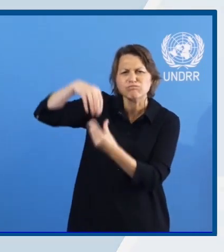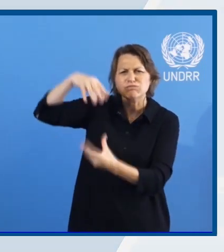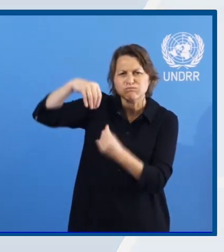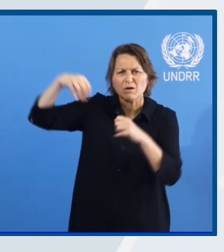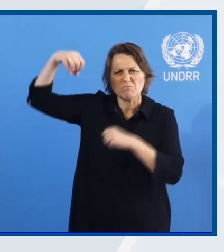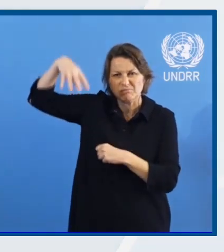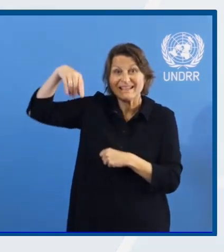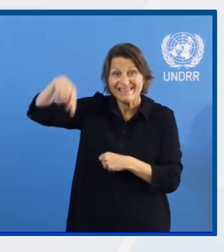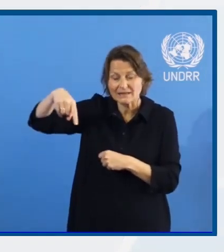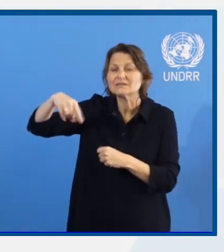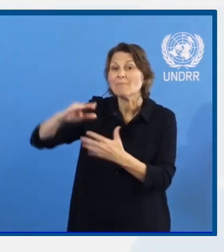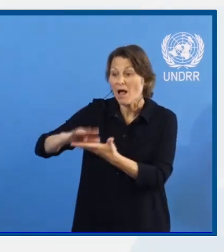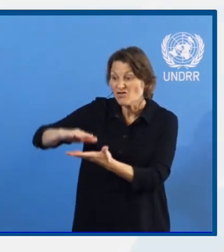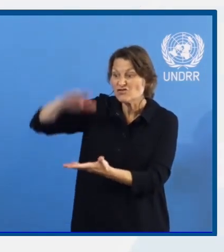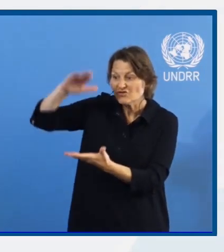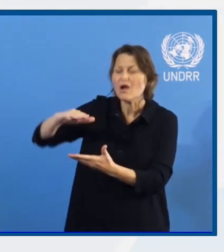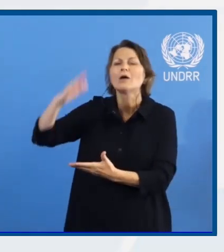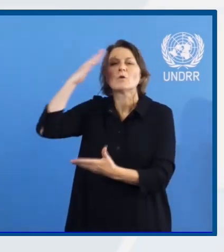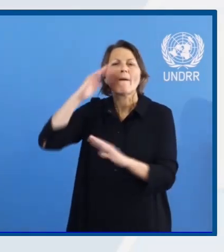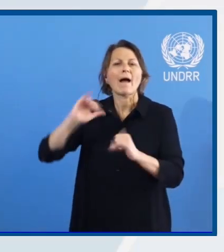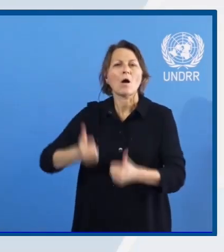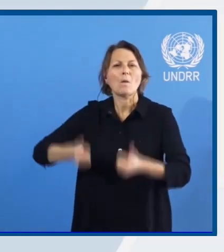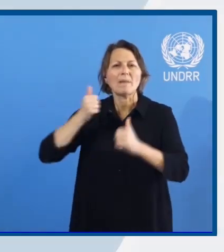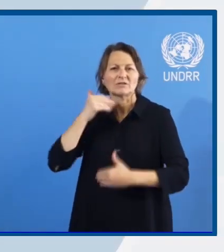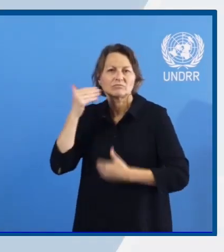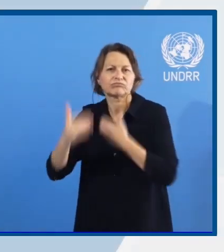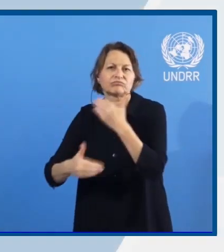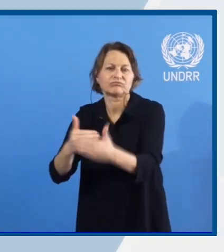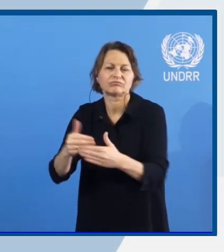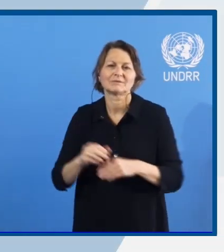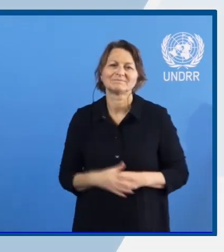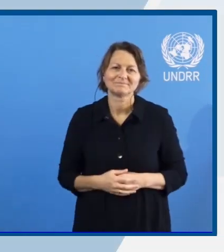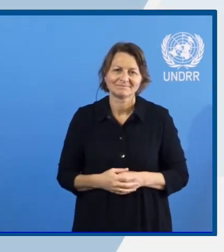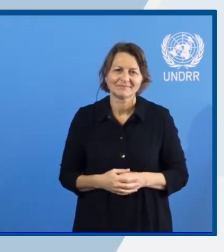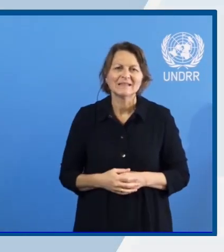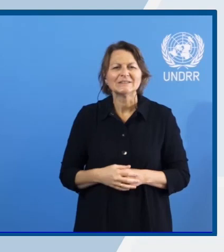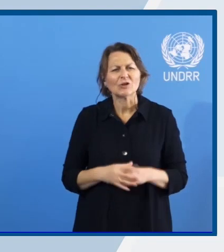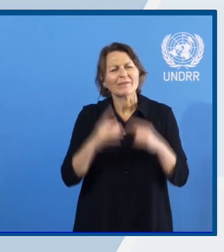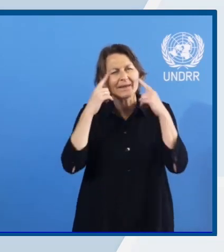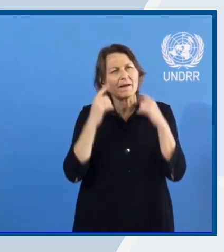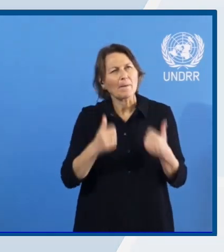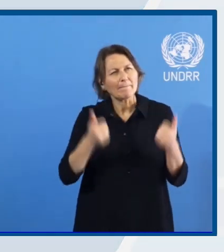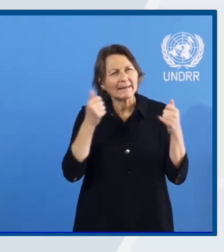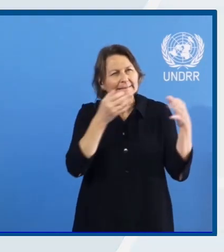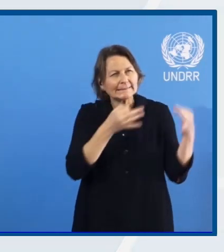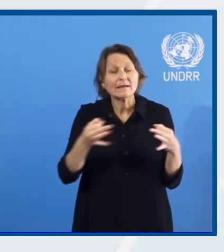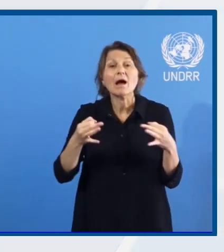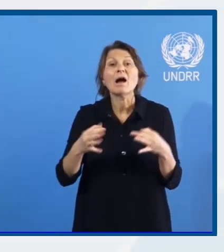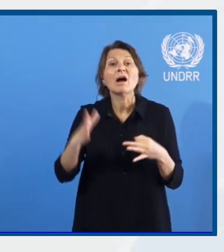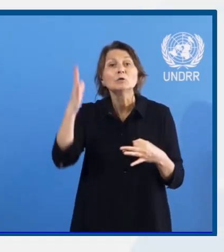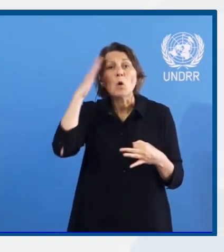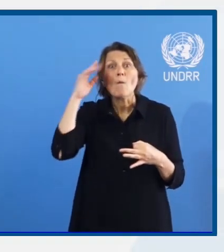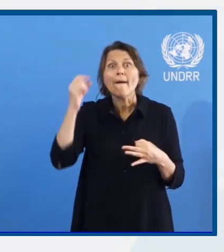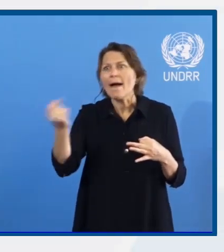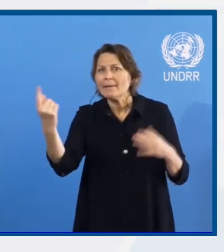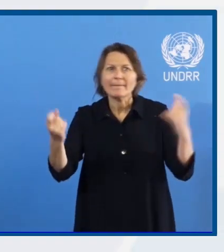se materializan y no tenían las implicaciones tal y como habían ocurrido. Entonces, en la perspectiva de nuestro